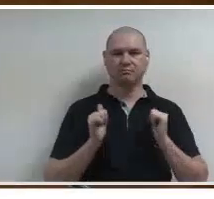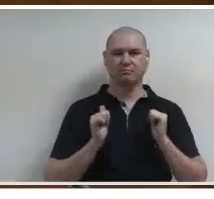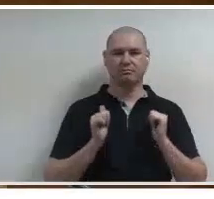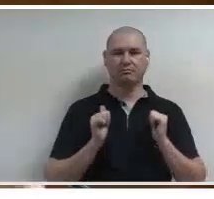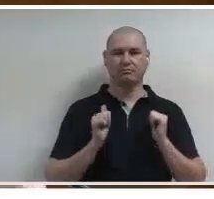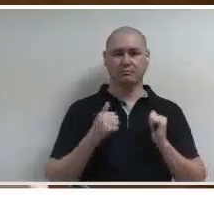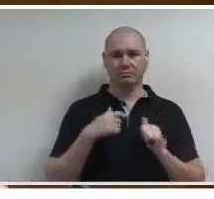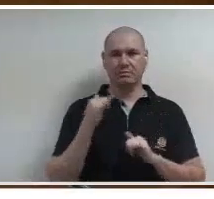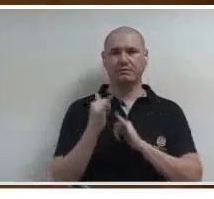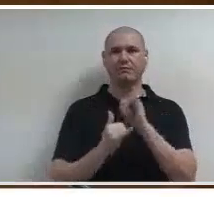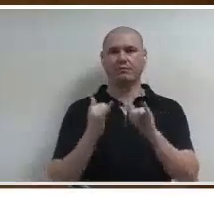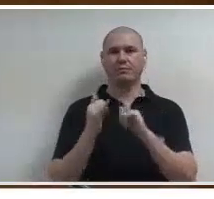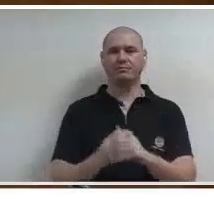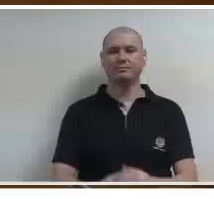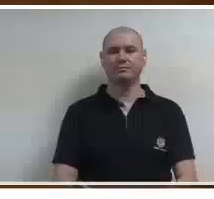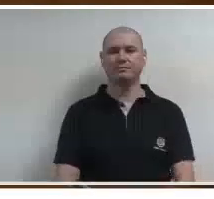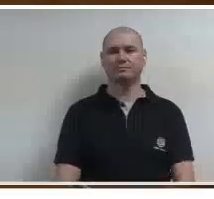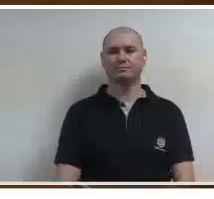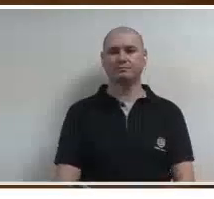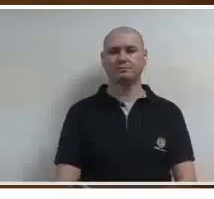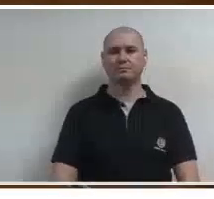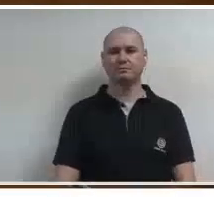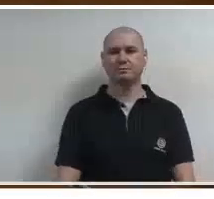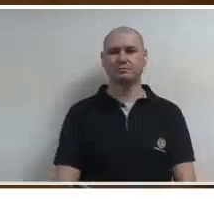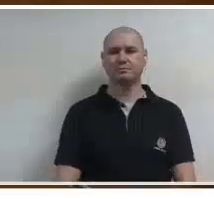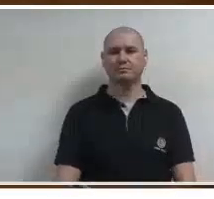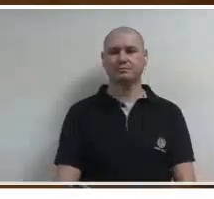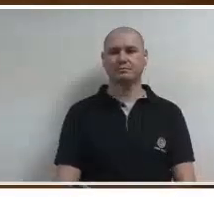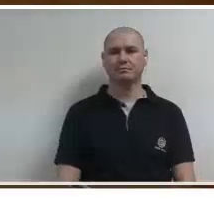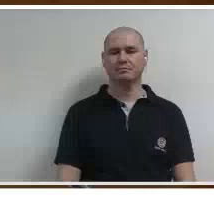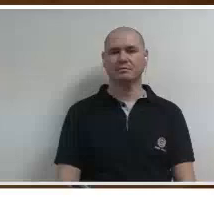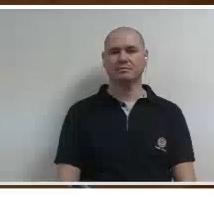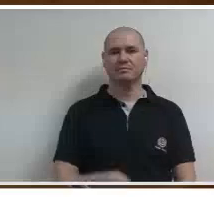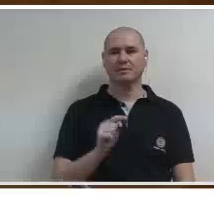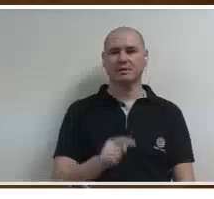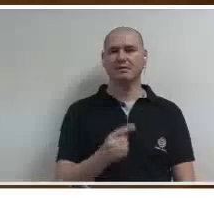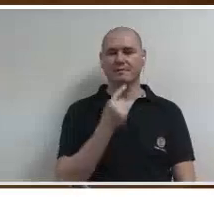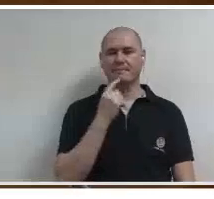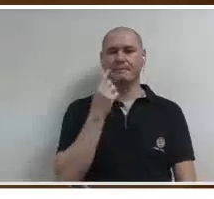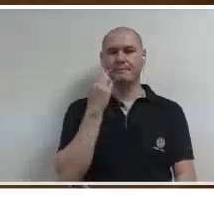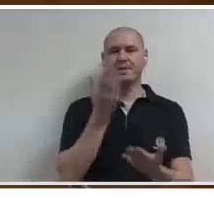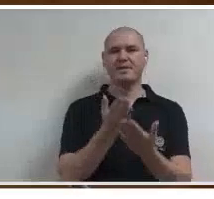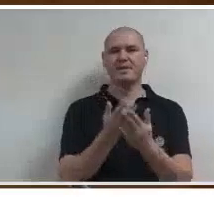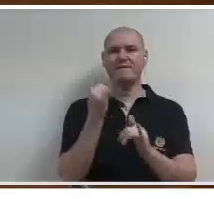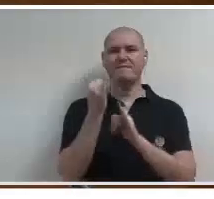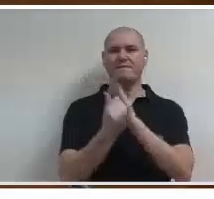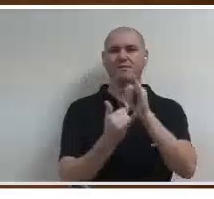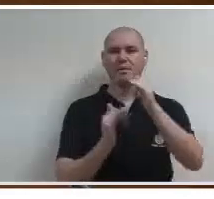Único que punto 5 P. ¿Y qué topa a Maranduceva, presidente?